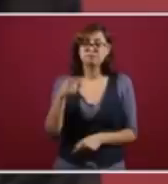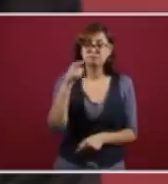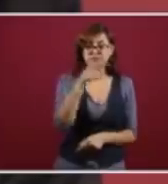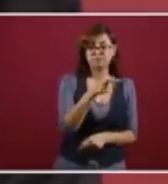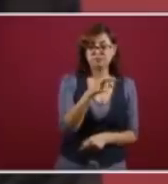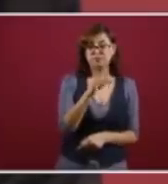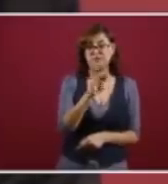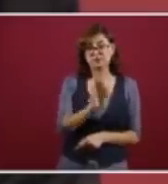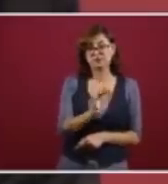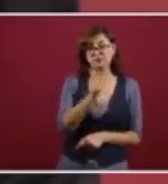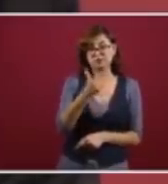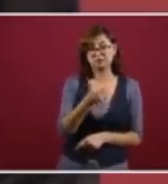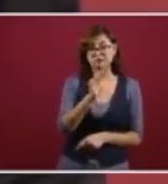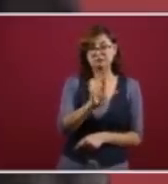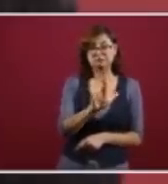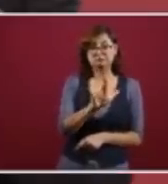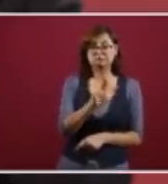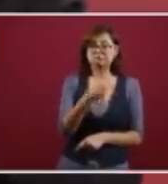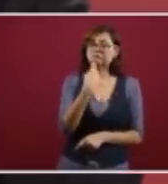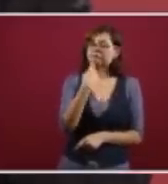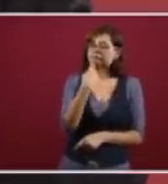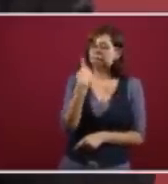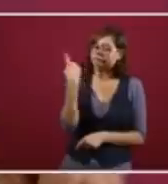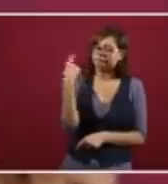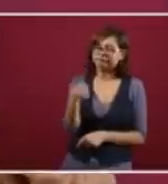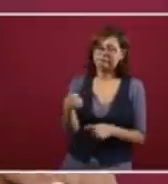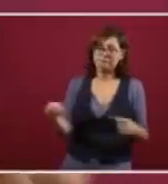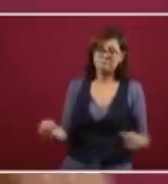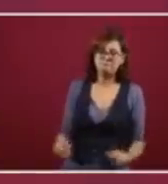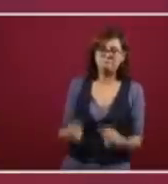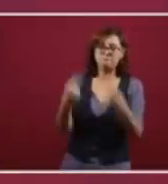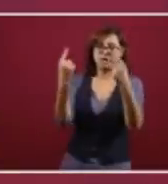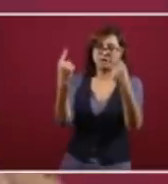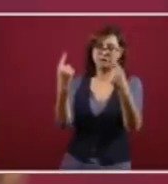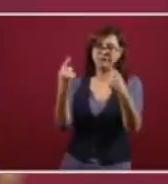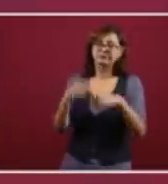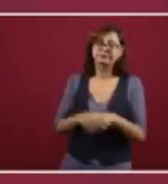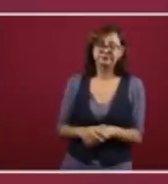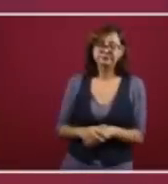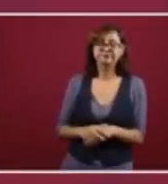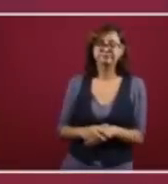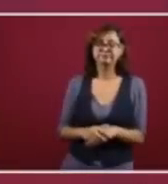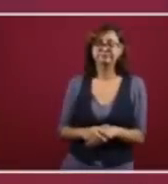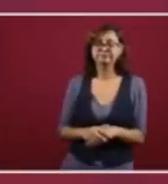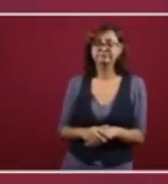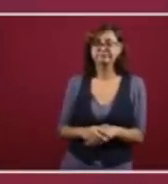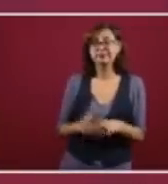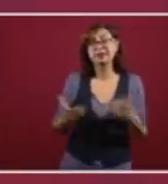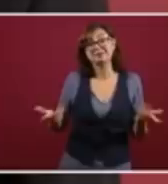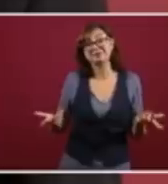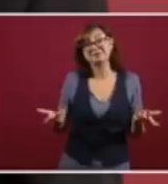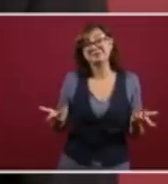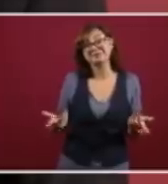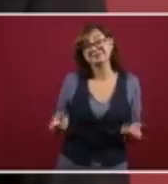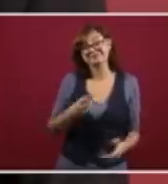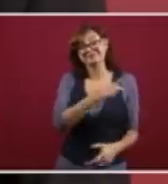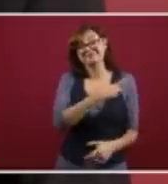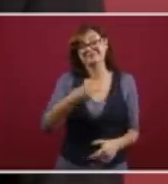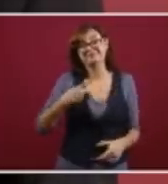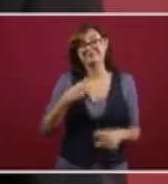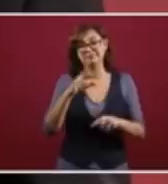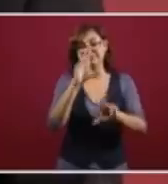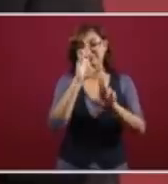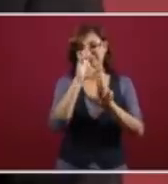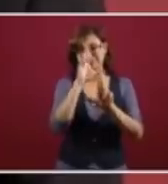Fiscalía sobre este tema, sí, y como somos respetuosos de la autonomía de